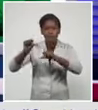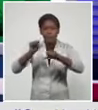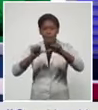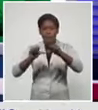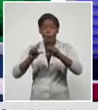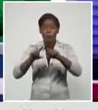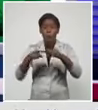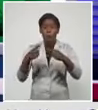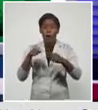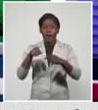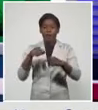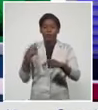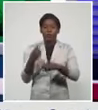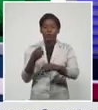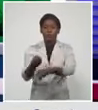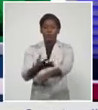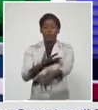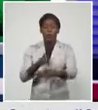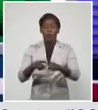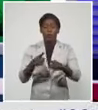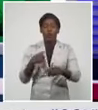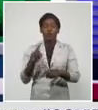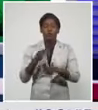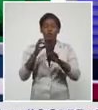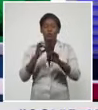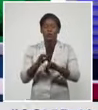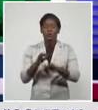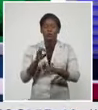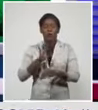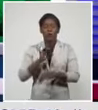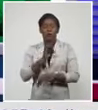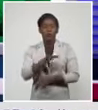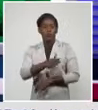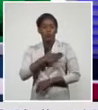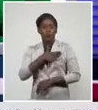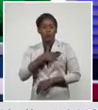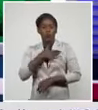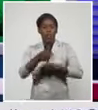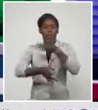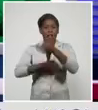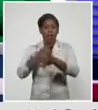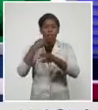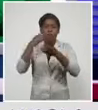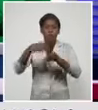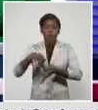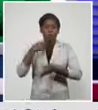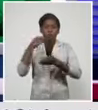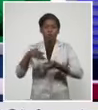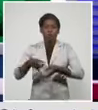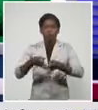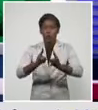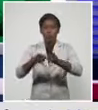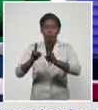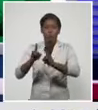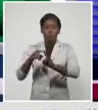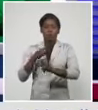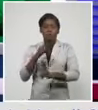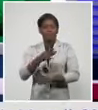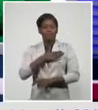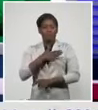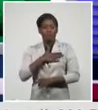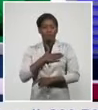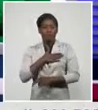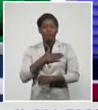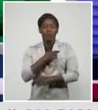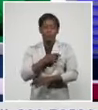el número de casos, pues indiscutiblemente golpea. Y la tropa de Encomé acompañándonos en todo momento